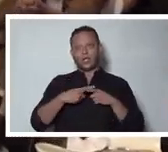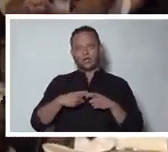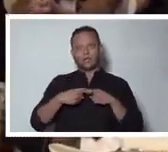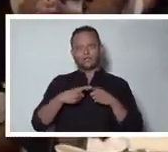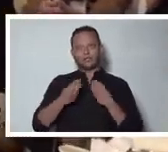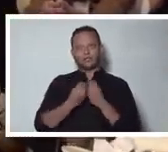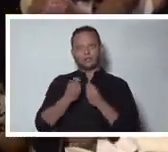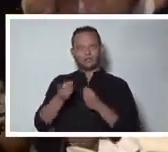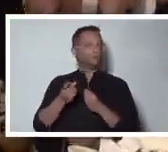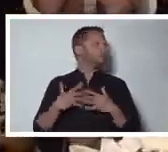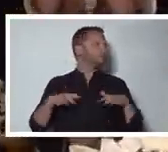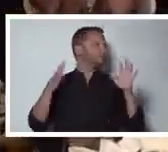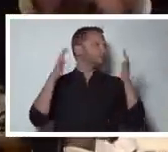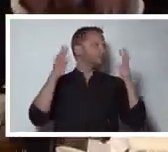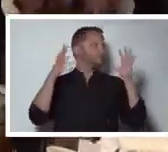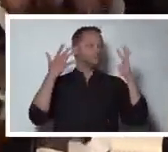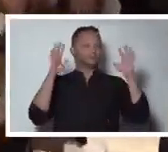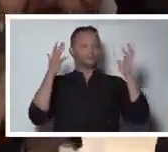luchas comunes un miquiño